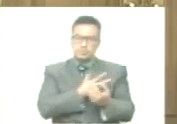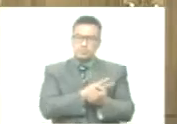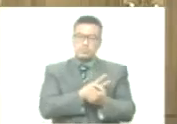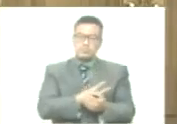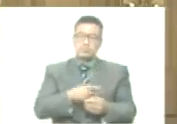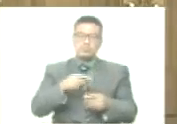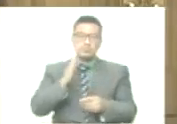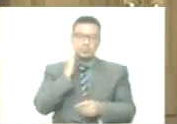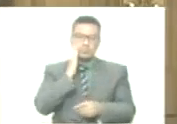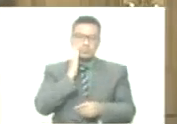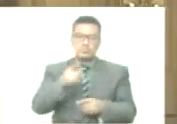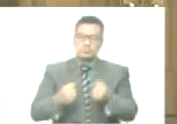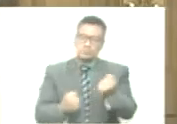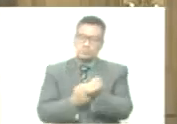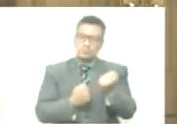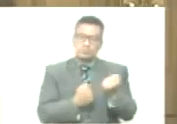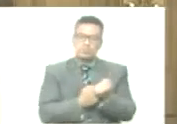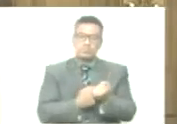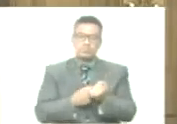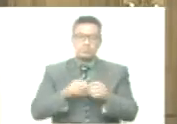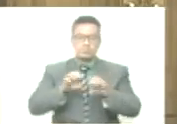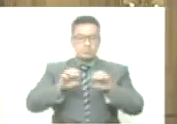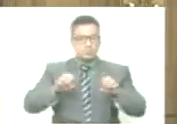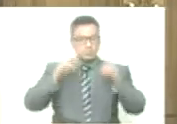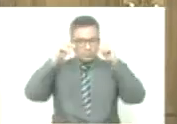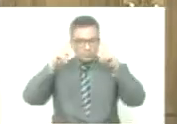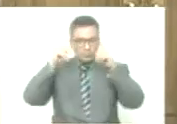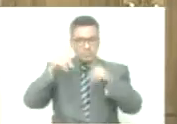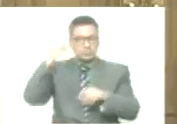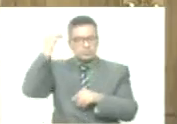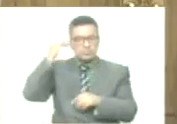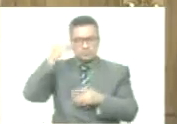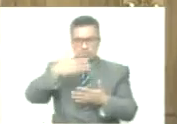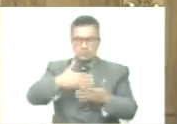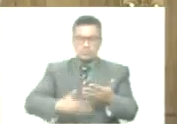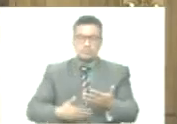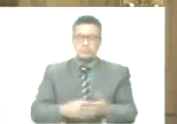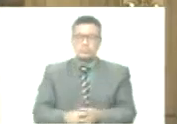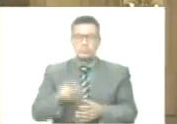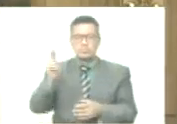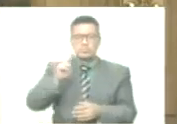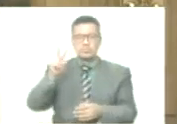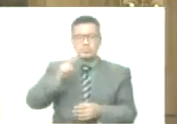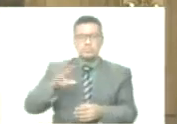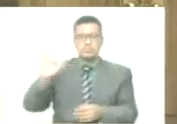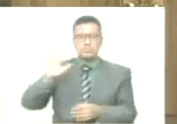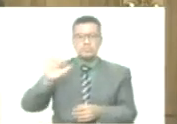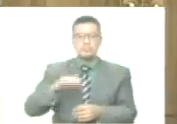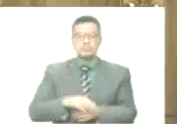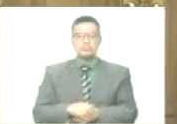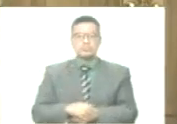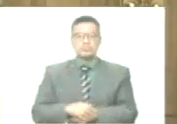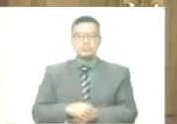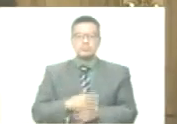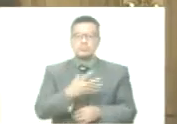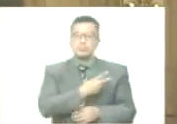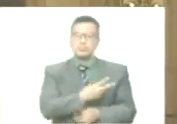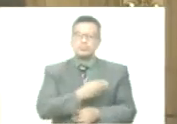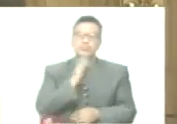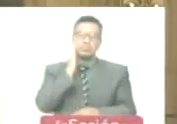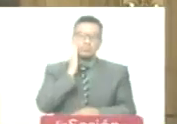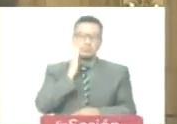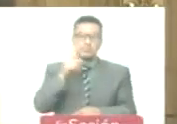materna, apoyando y educando, considerando que la República Bolivariana de Venezuela, la lactancia